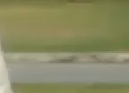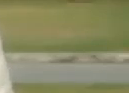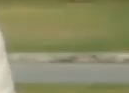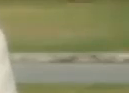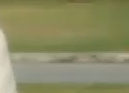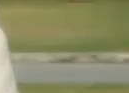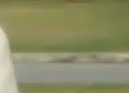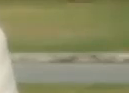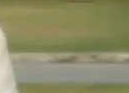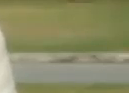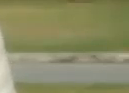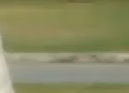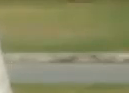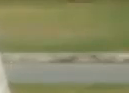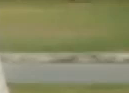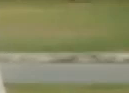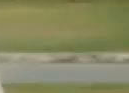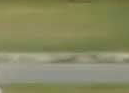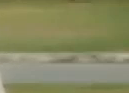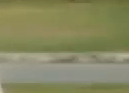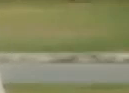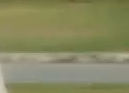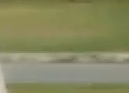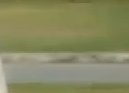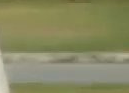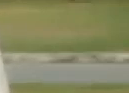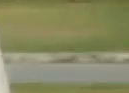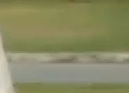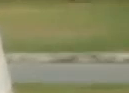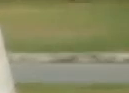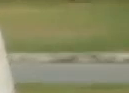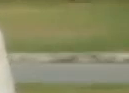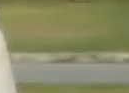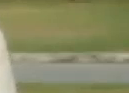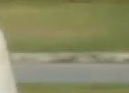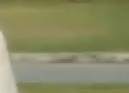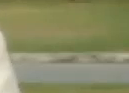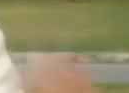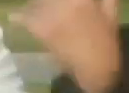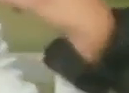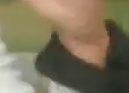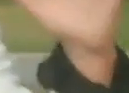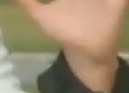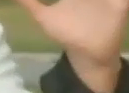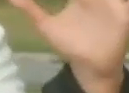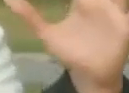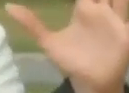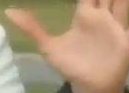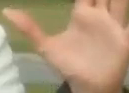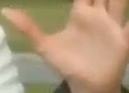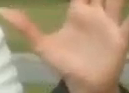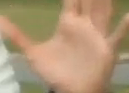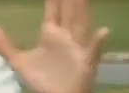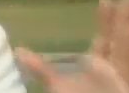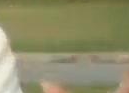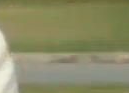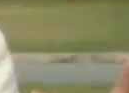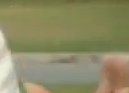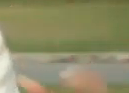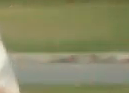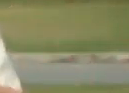comandante supremo Hugo Chávez en su momento, es la primera vez que estoy en este territorio cubano, pero he soñado mil veces